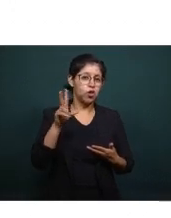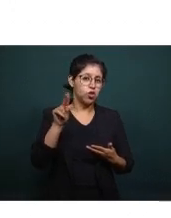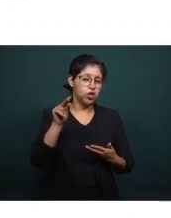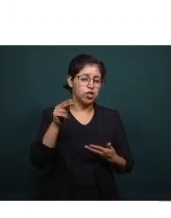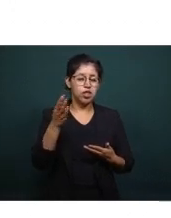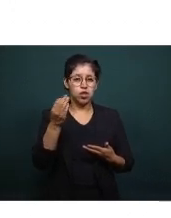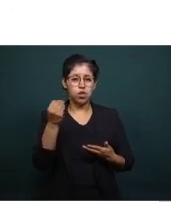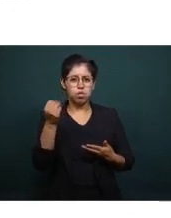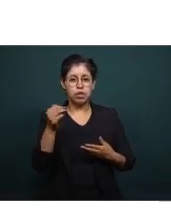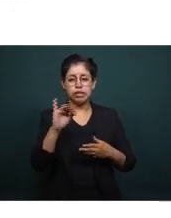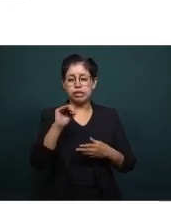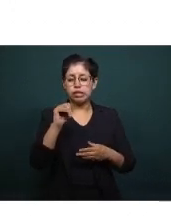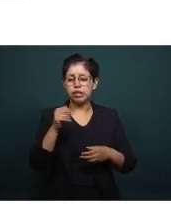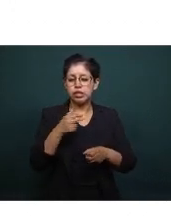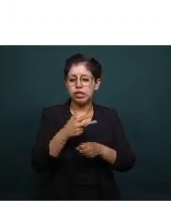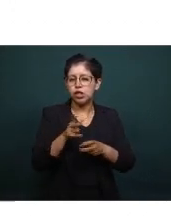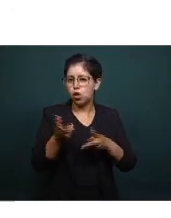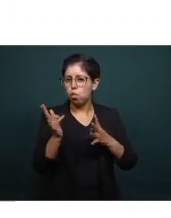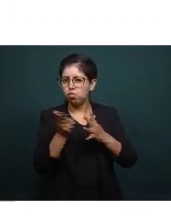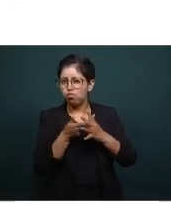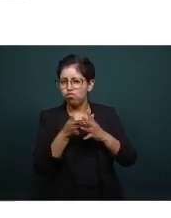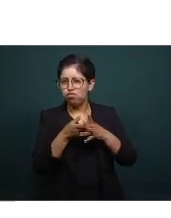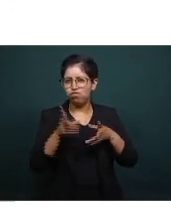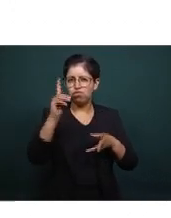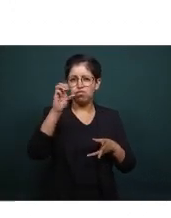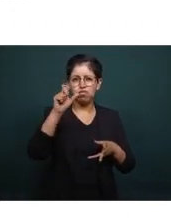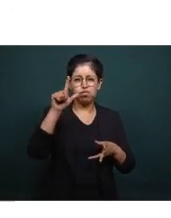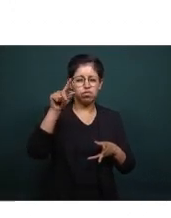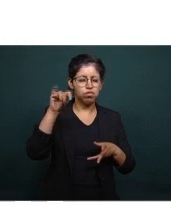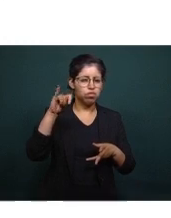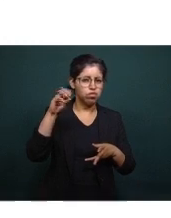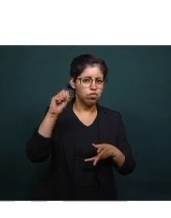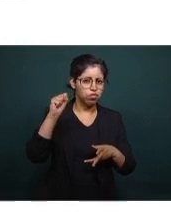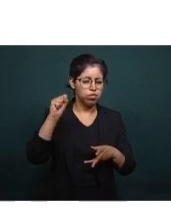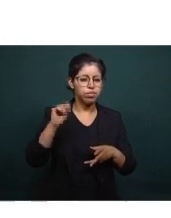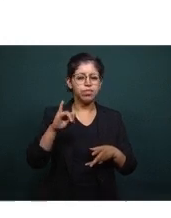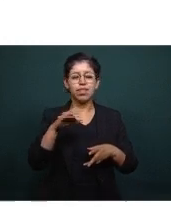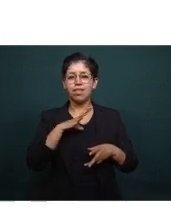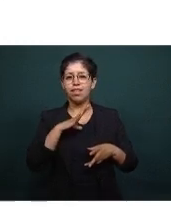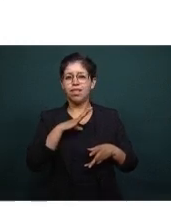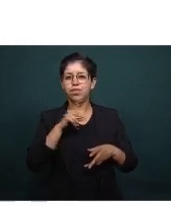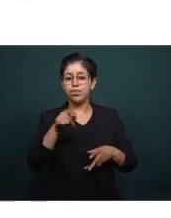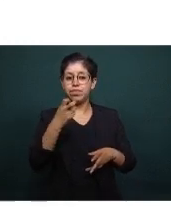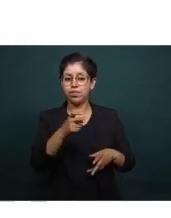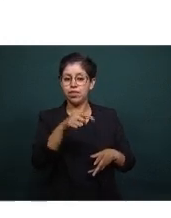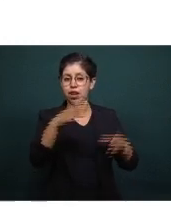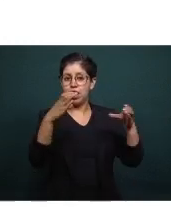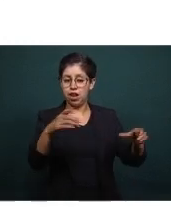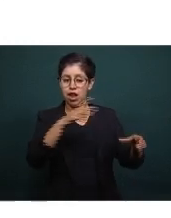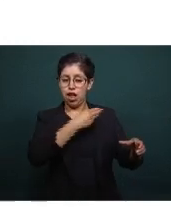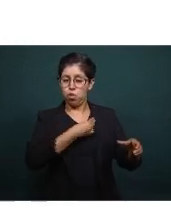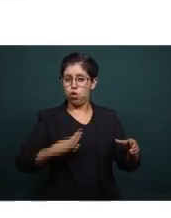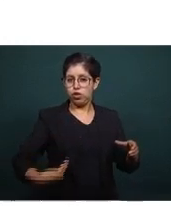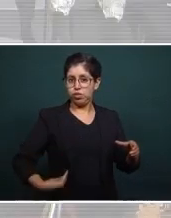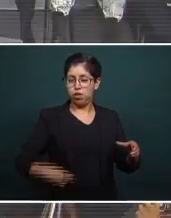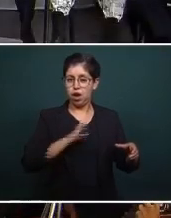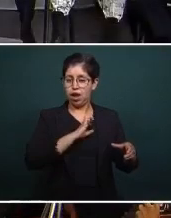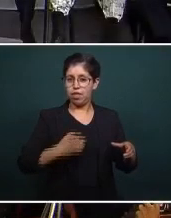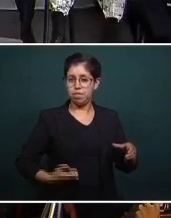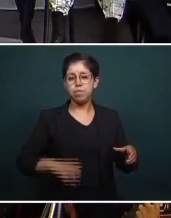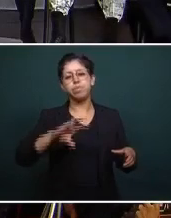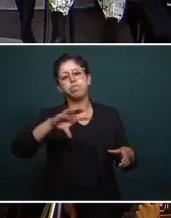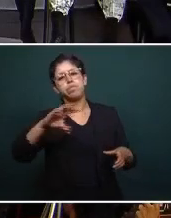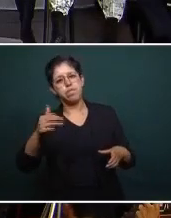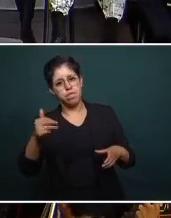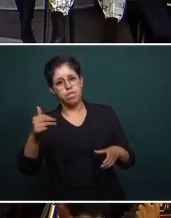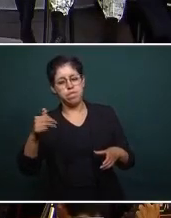y 69 eventos de delito de alto impacto. Y así como está el municipio, en la siguiente podemos ver el